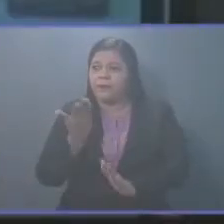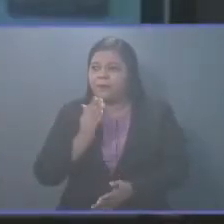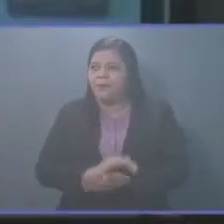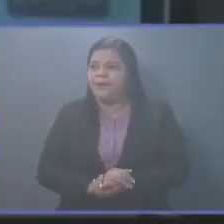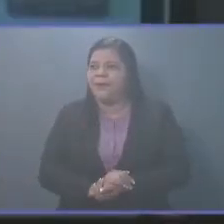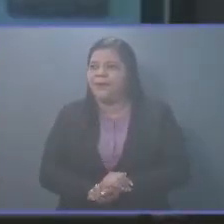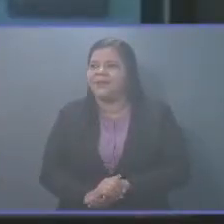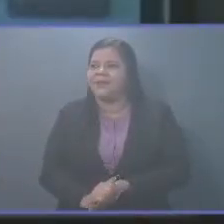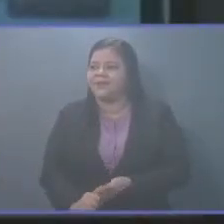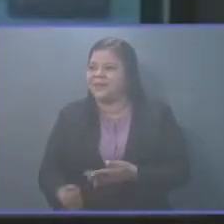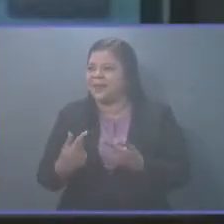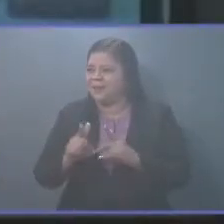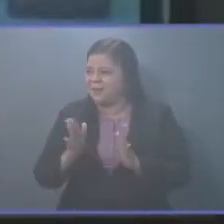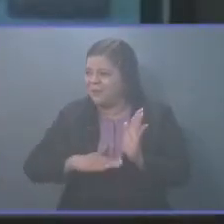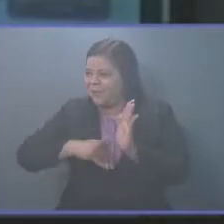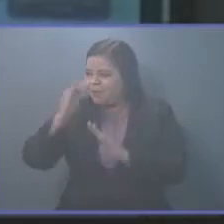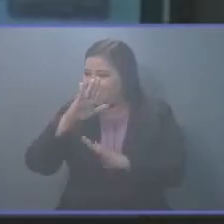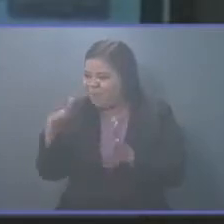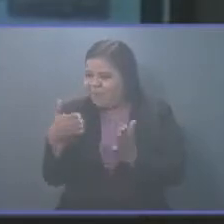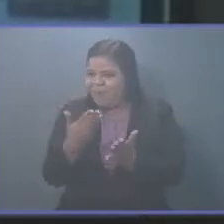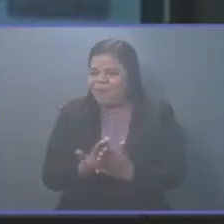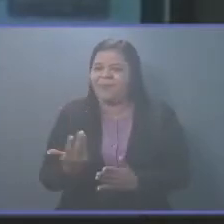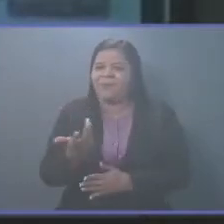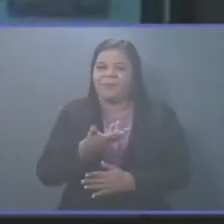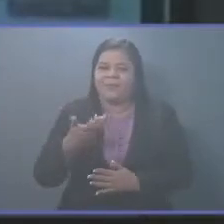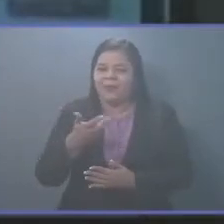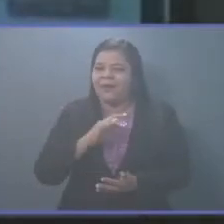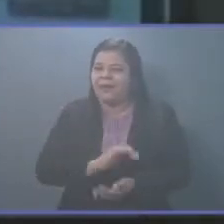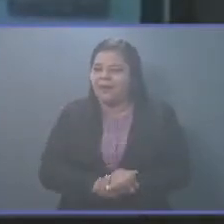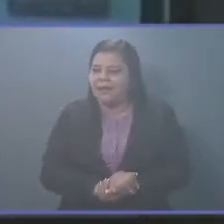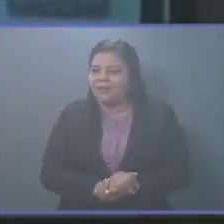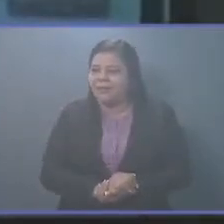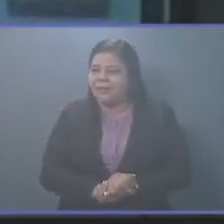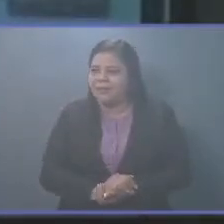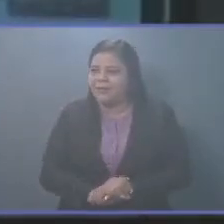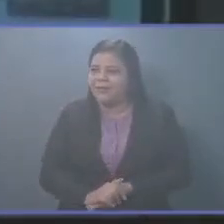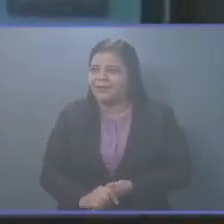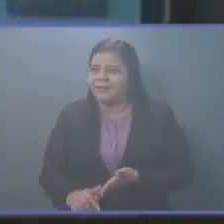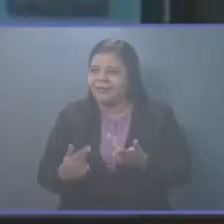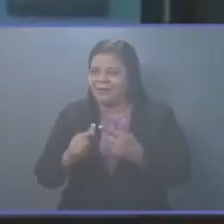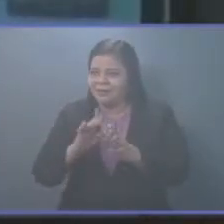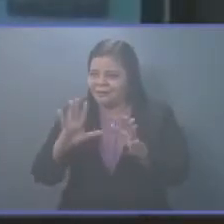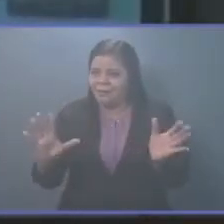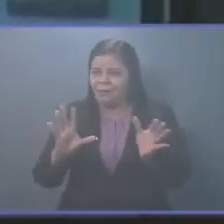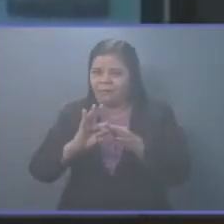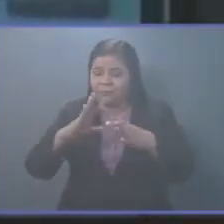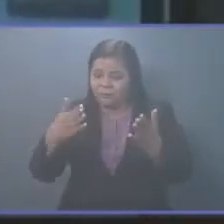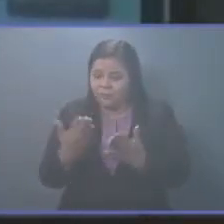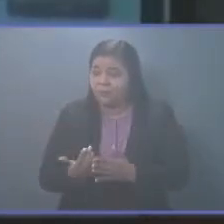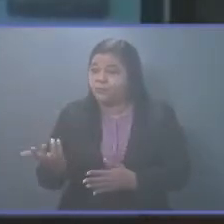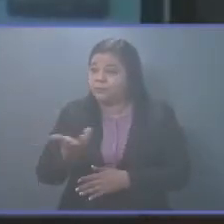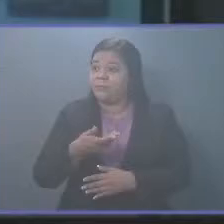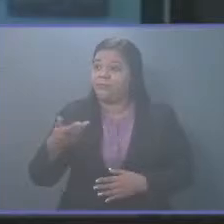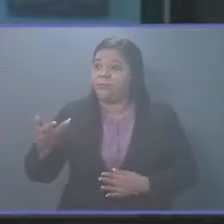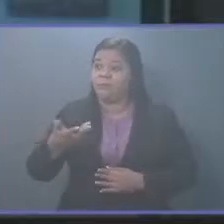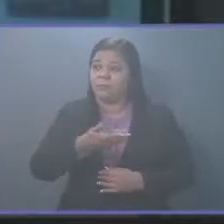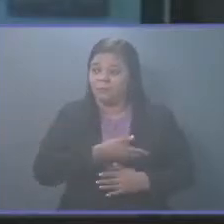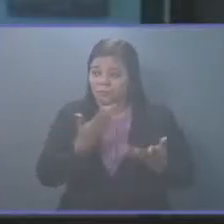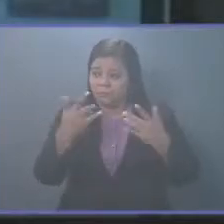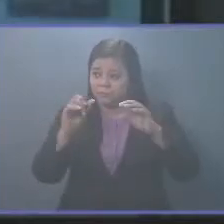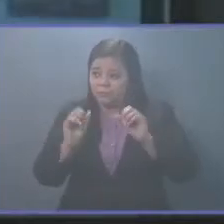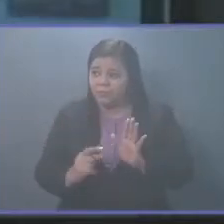pueden encontrar cada una de las partidas que se tiene, pero aquí nos parece que nos permite a nosotros poder